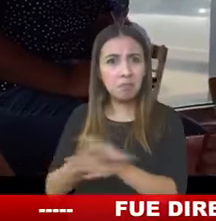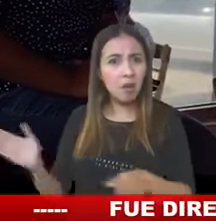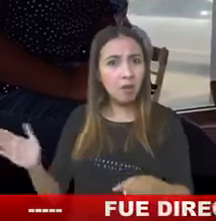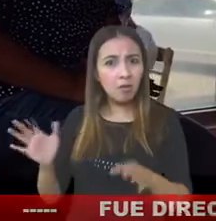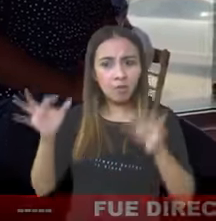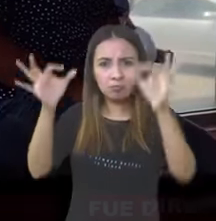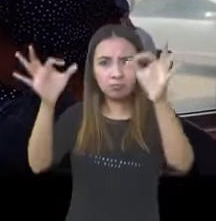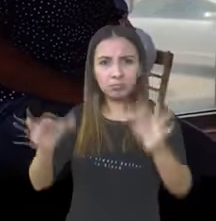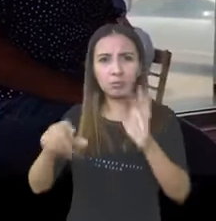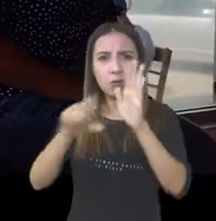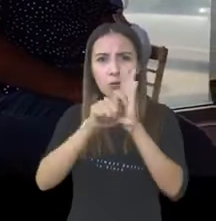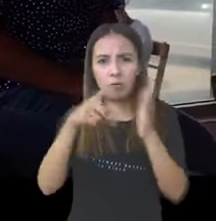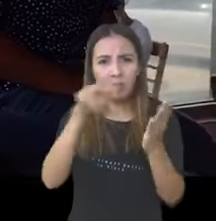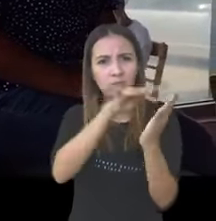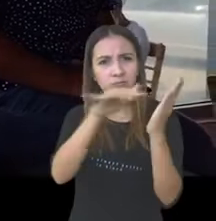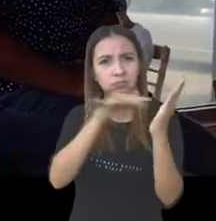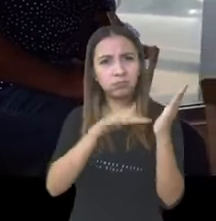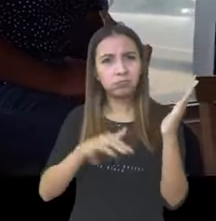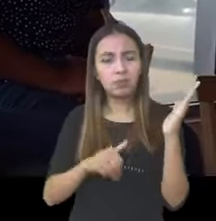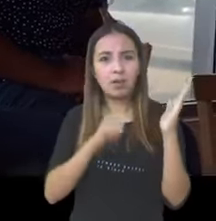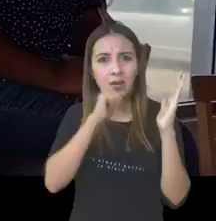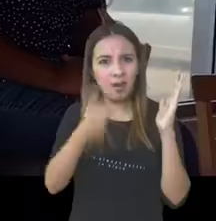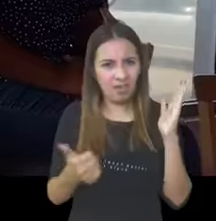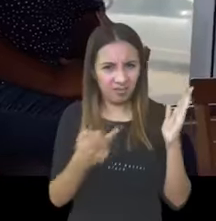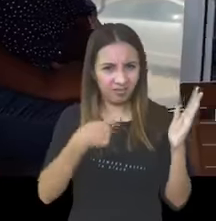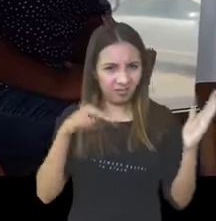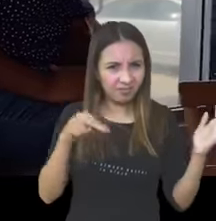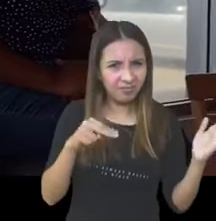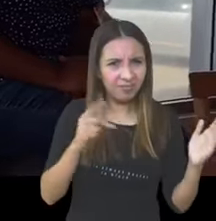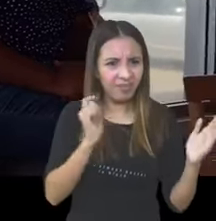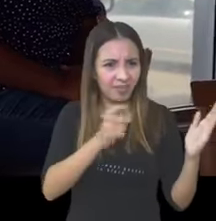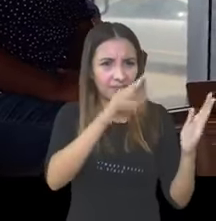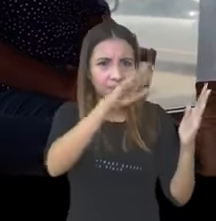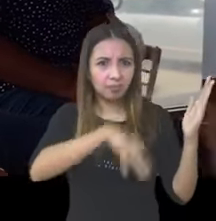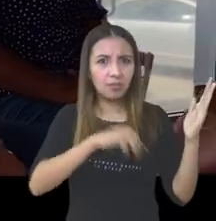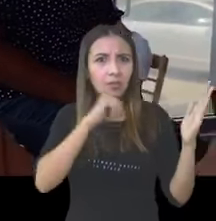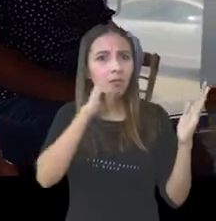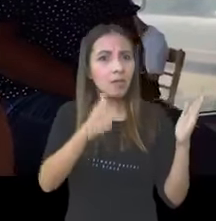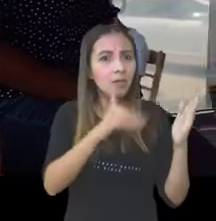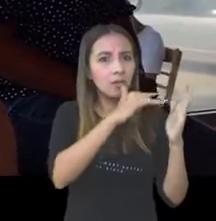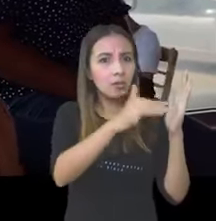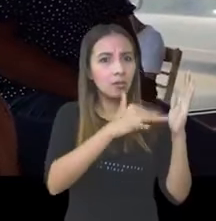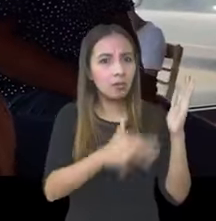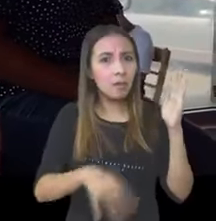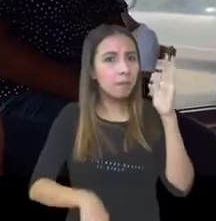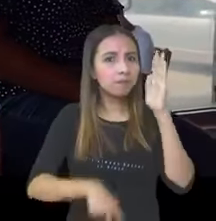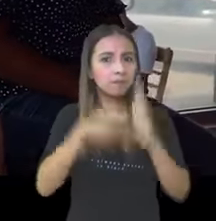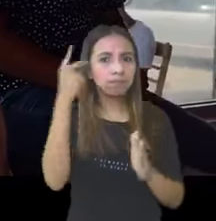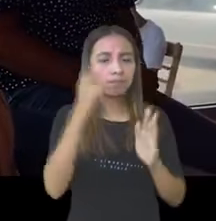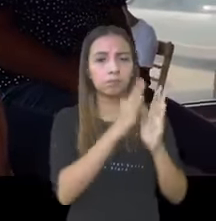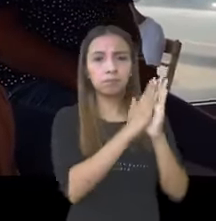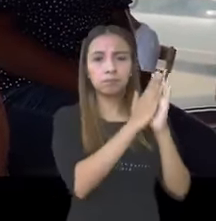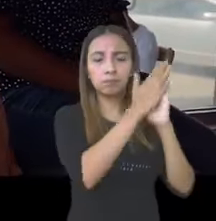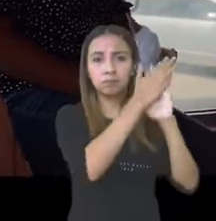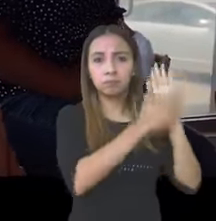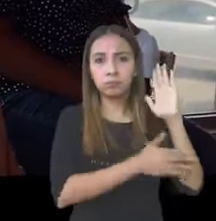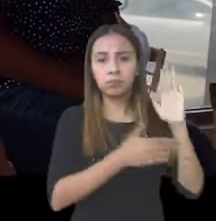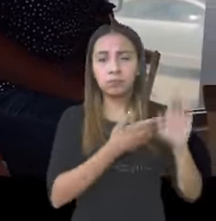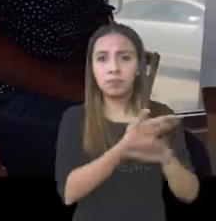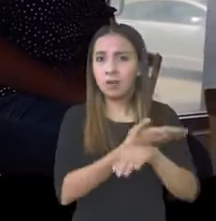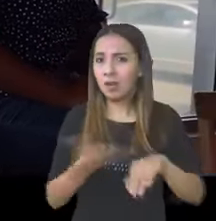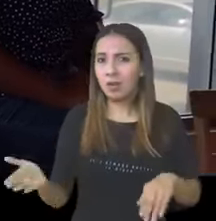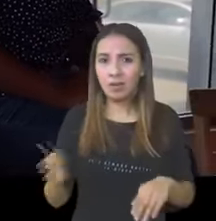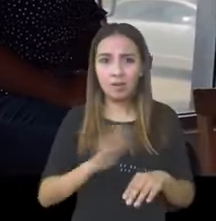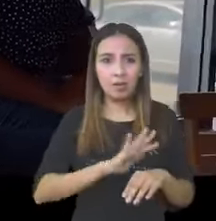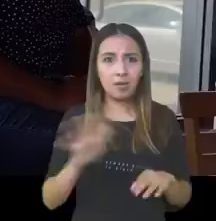viene un texto. Entonces, ¿eso es lo que te mostró? Es que, ajá, es una no hubo una redacción de un fundamento, un antecedente. Es una hoja suelta